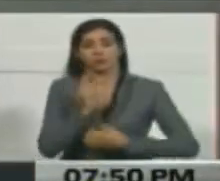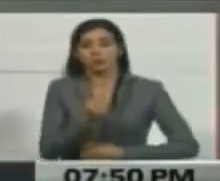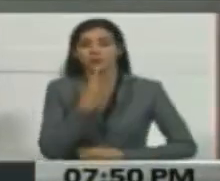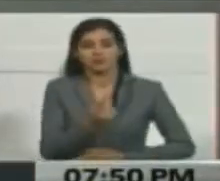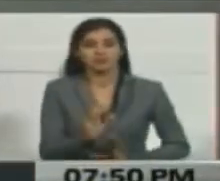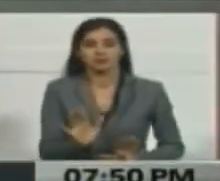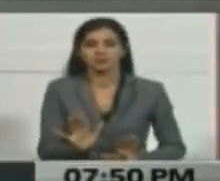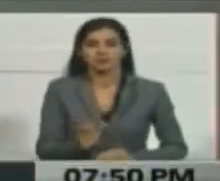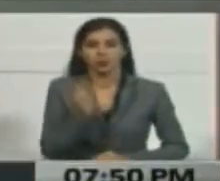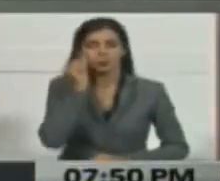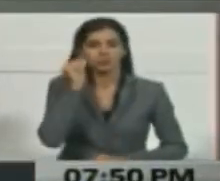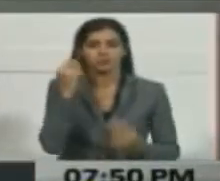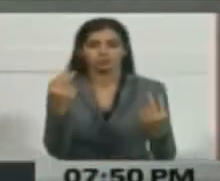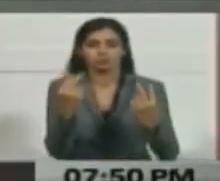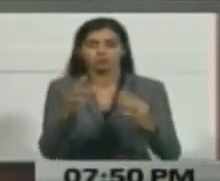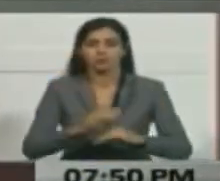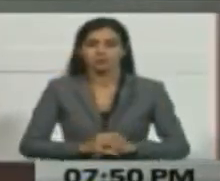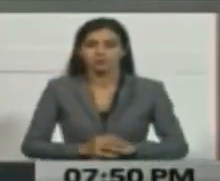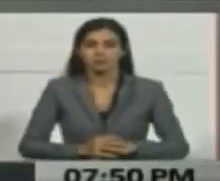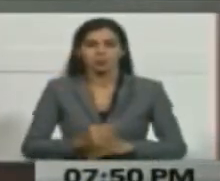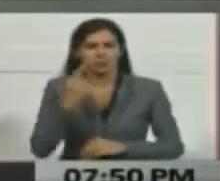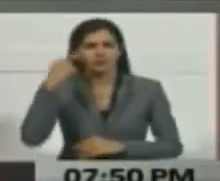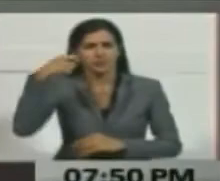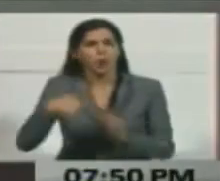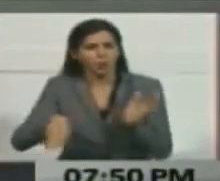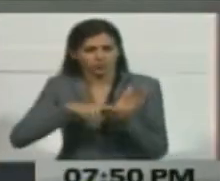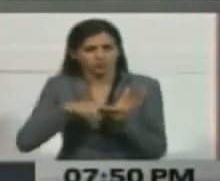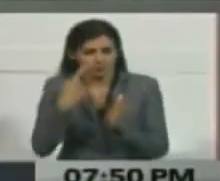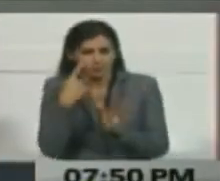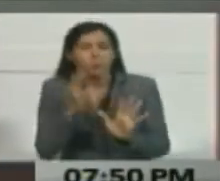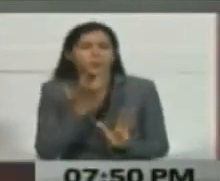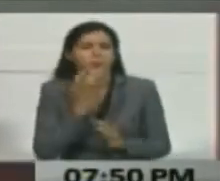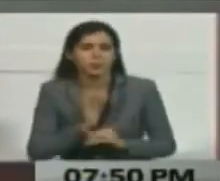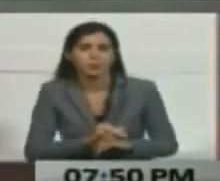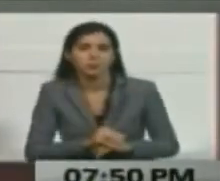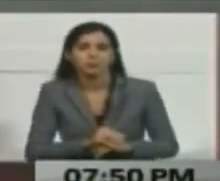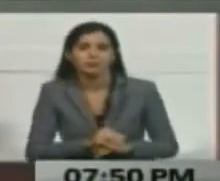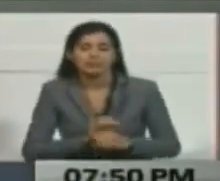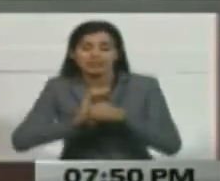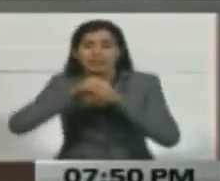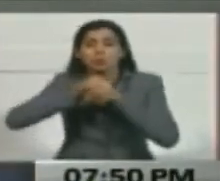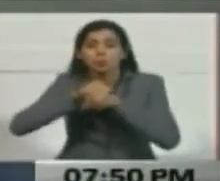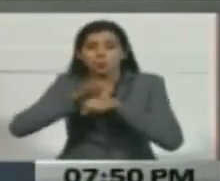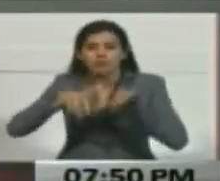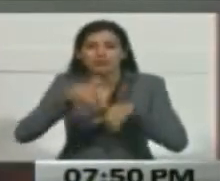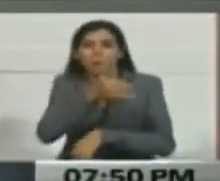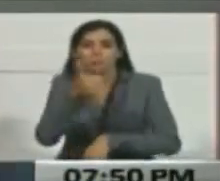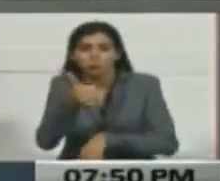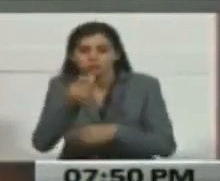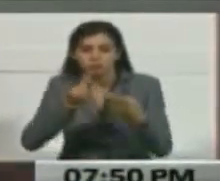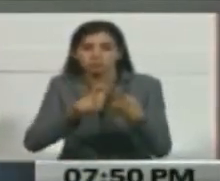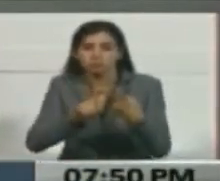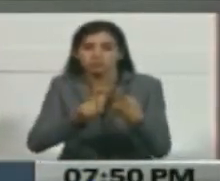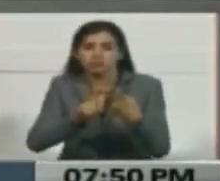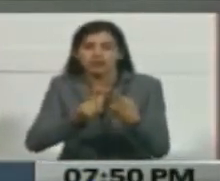venezolanos. Y si observan ustedes bien el video, ni Ramos Alum, ni Chugo, ni muchos de ellos aplauden.